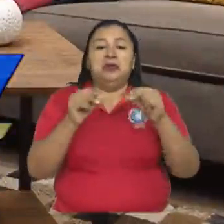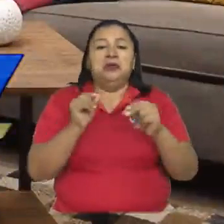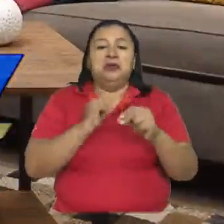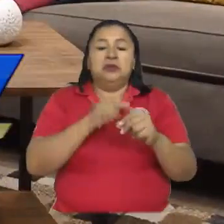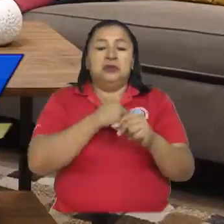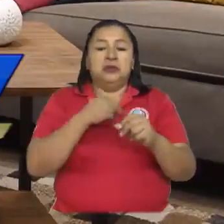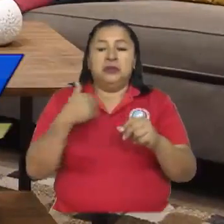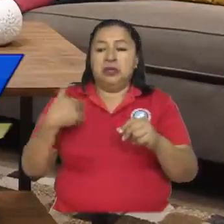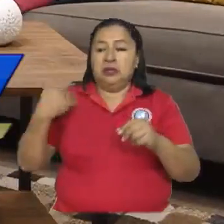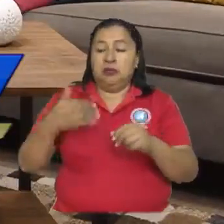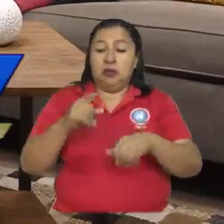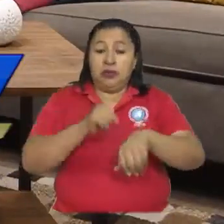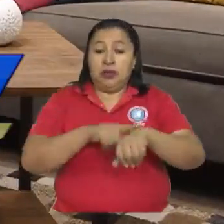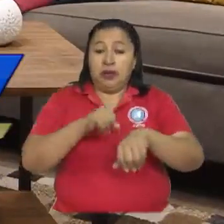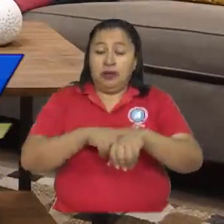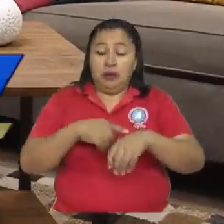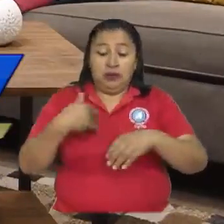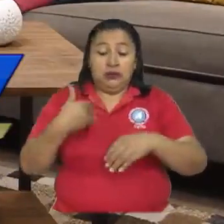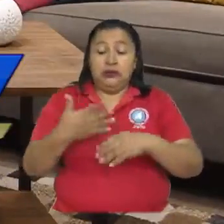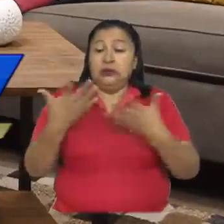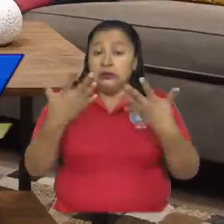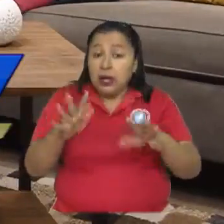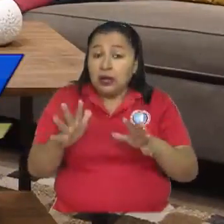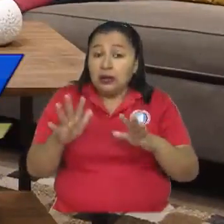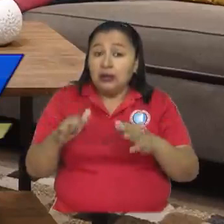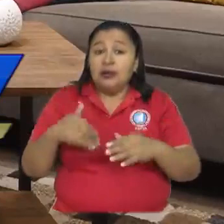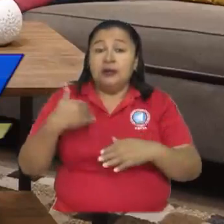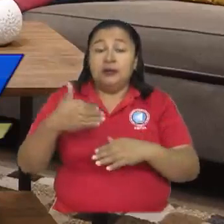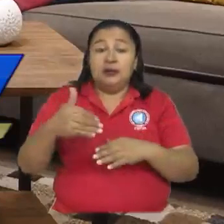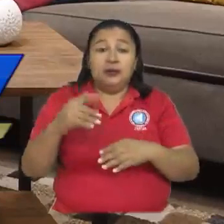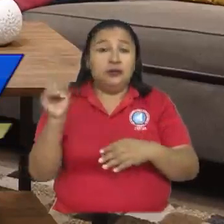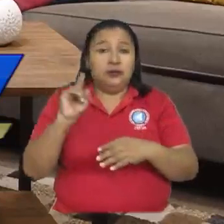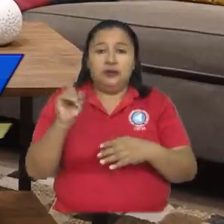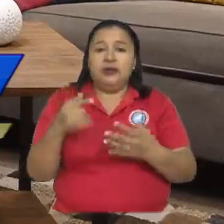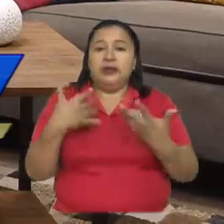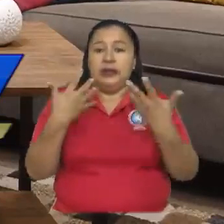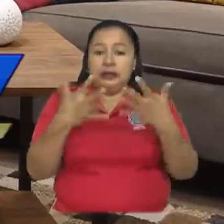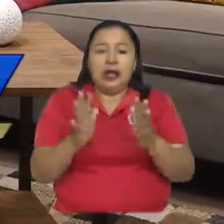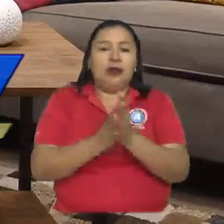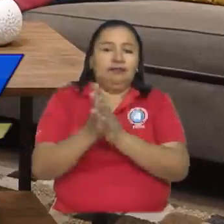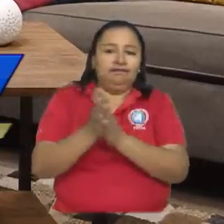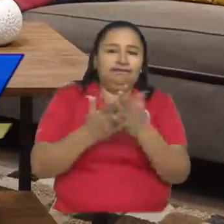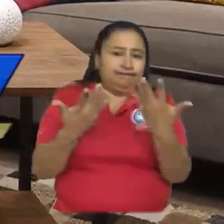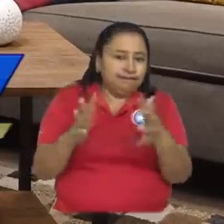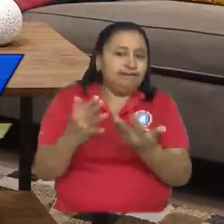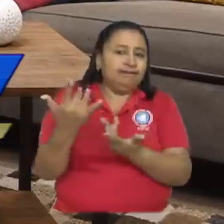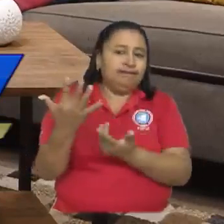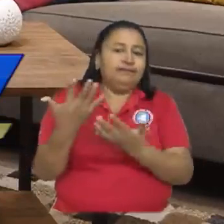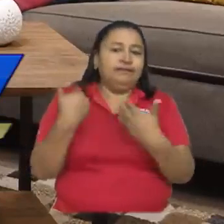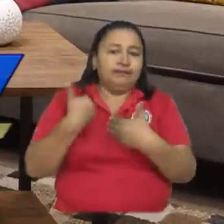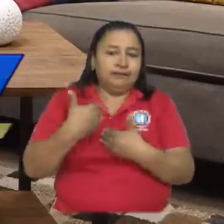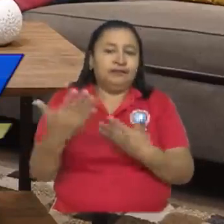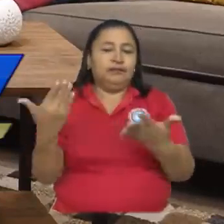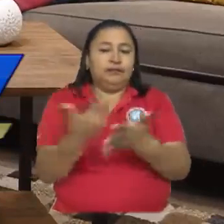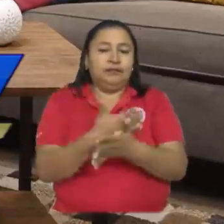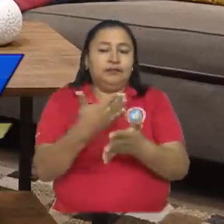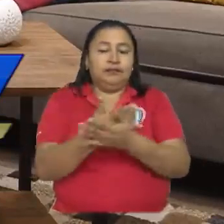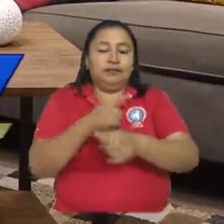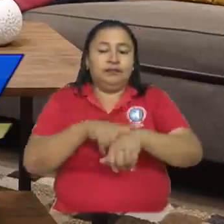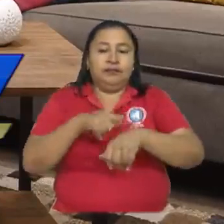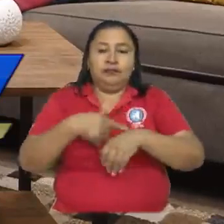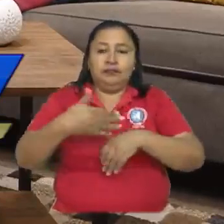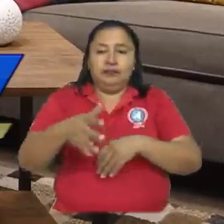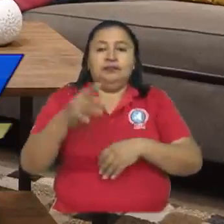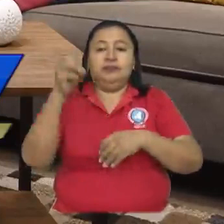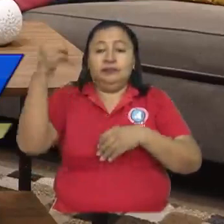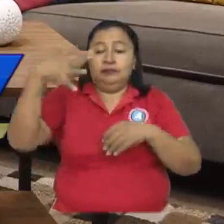una época, una temporada, y ya el INTUR listo. No es que está preparándose, es que ya está listo para nuevos periodos de